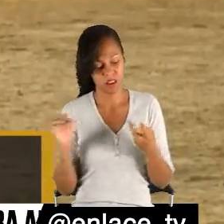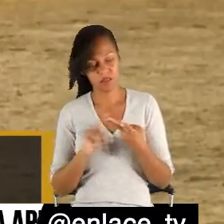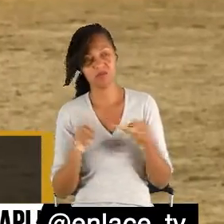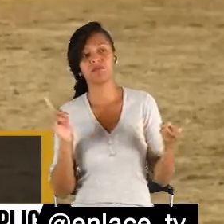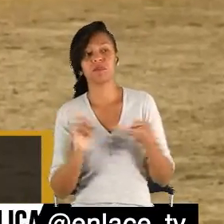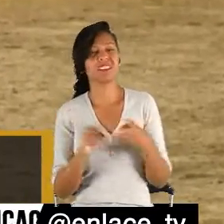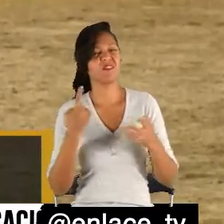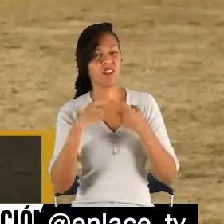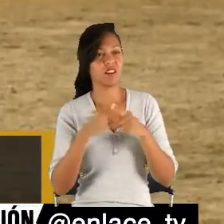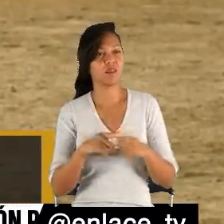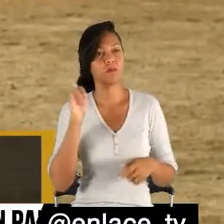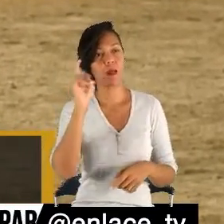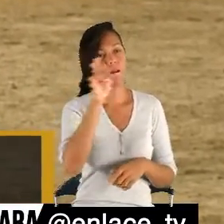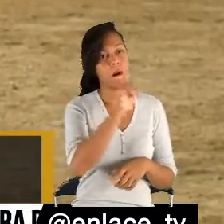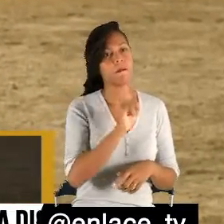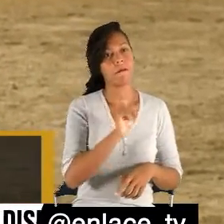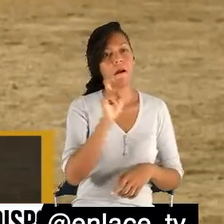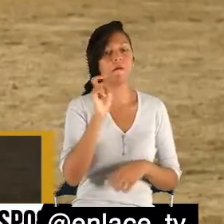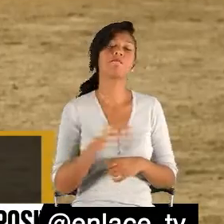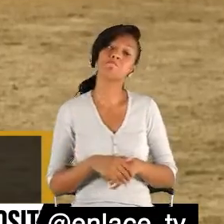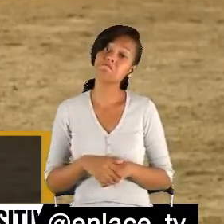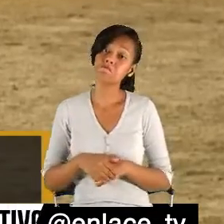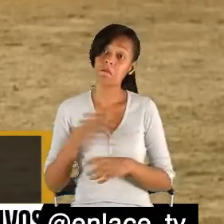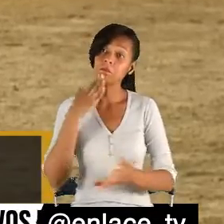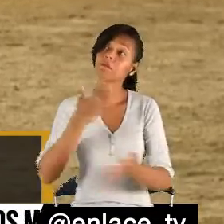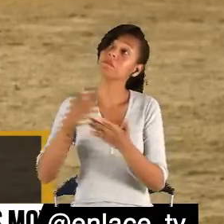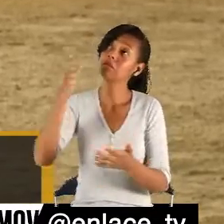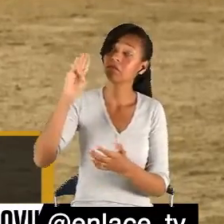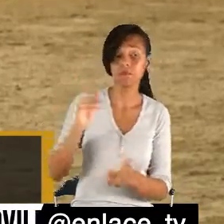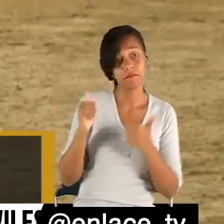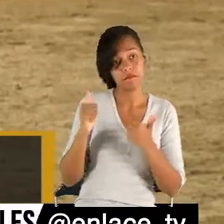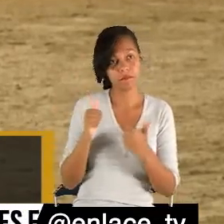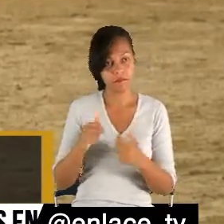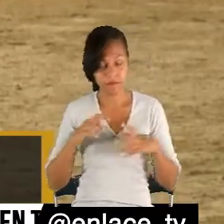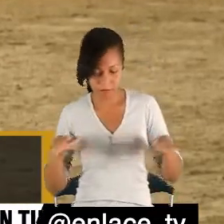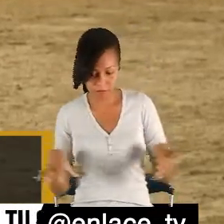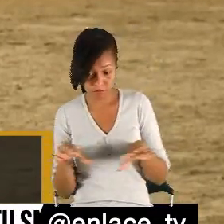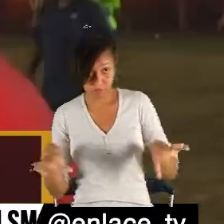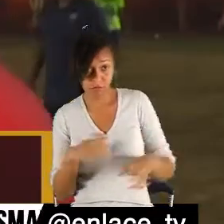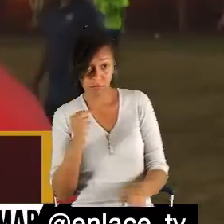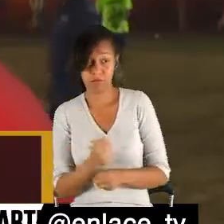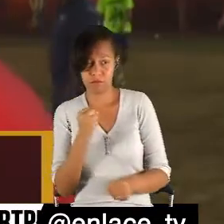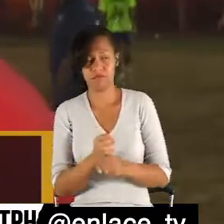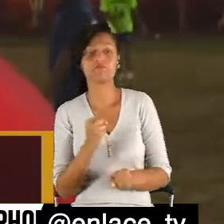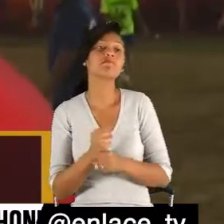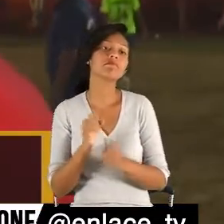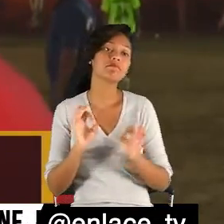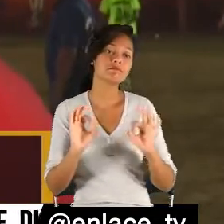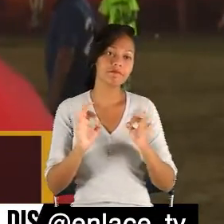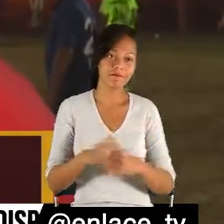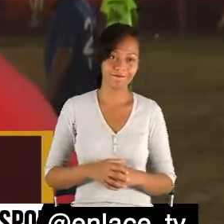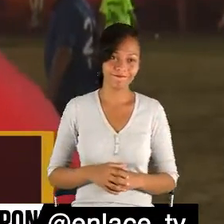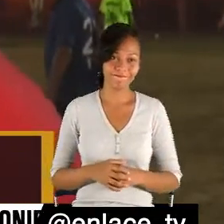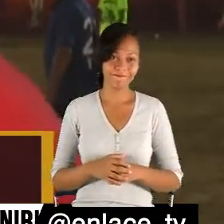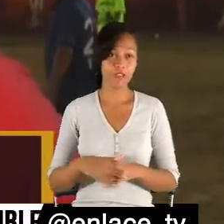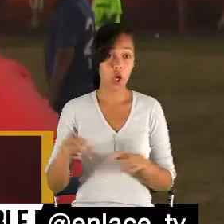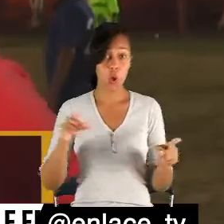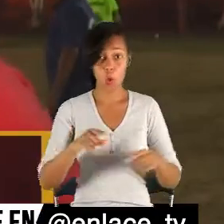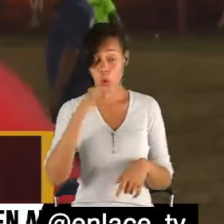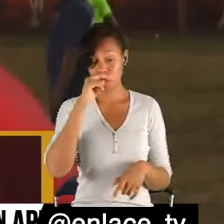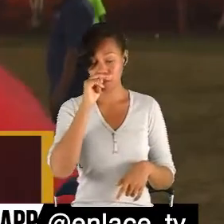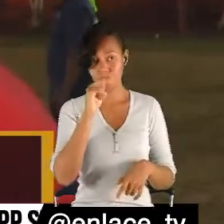partes y gracias a dios nos ha ido bien que hemos trabajado bien han salido niños también tenemos